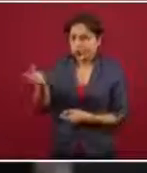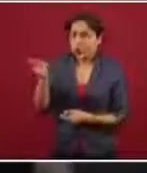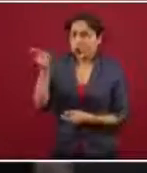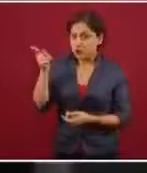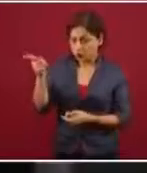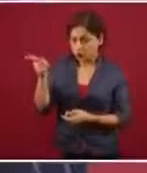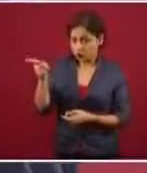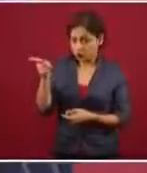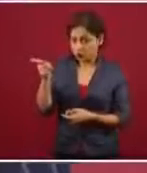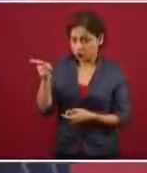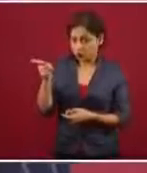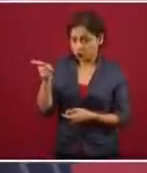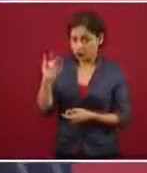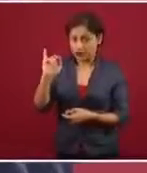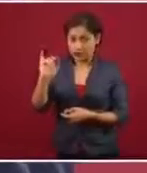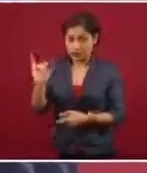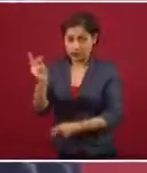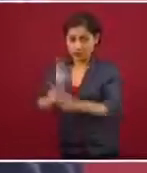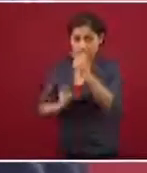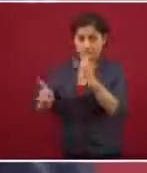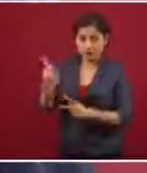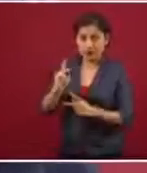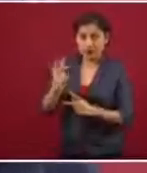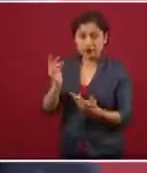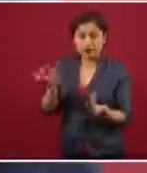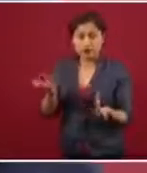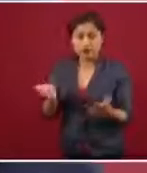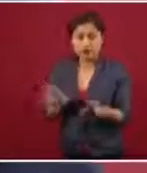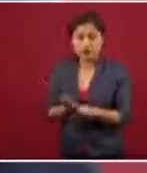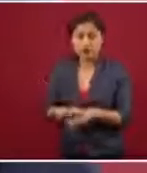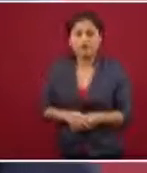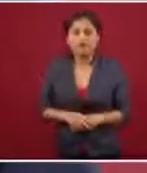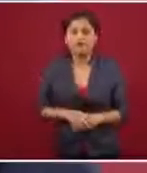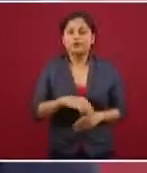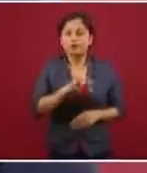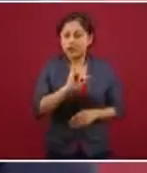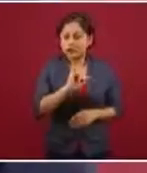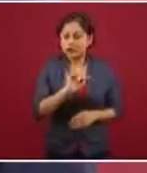mantiene el vamos a que venga, nada más que tiene que